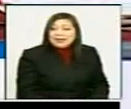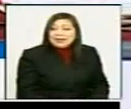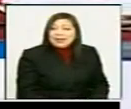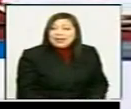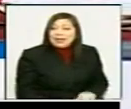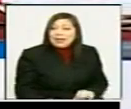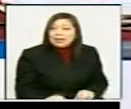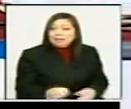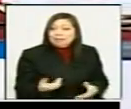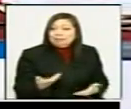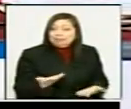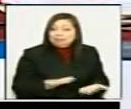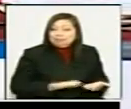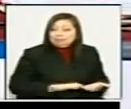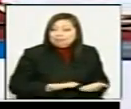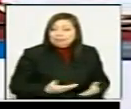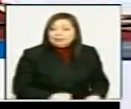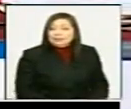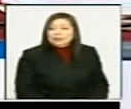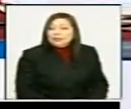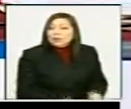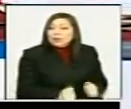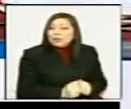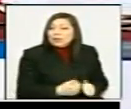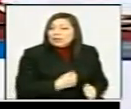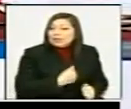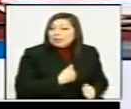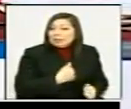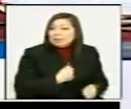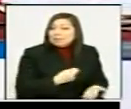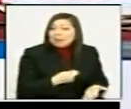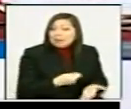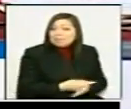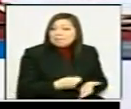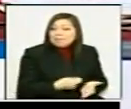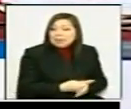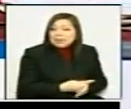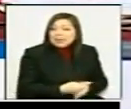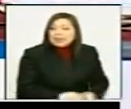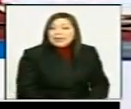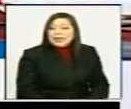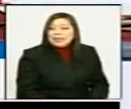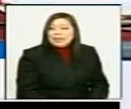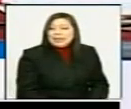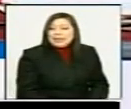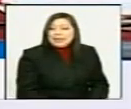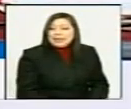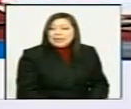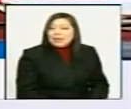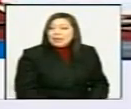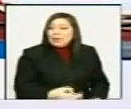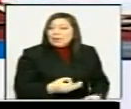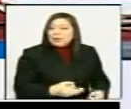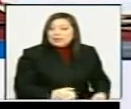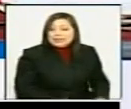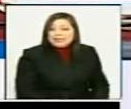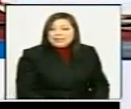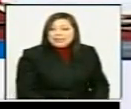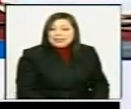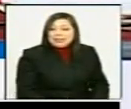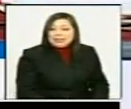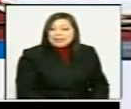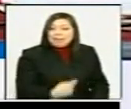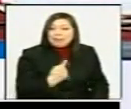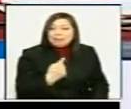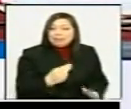hace un segundo laudo con el mismo monto y con las mismas justificaciones del